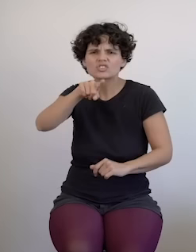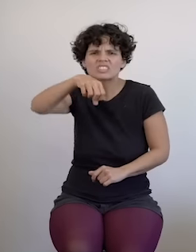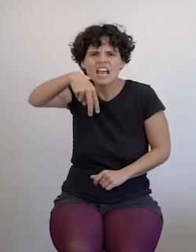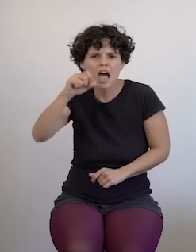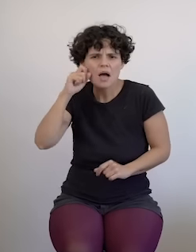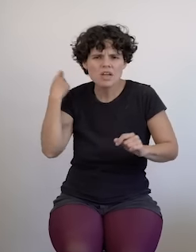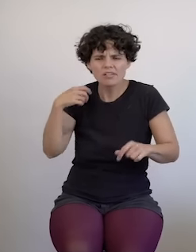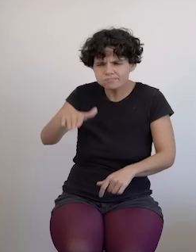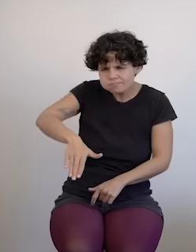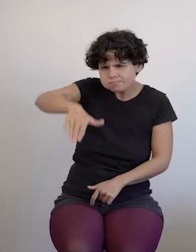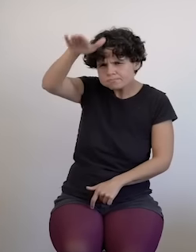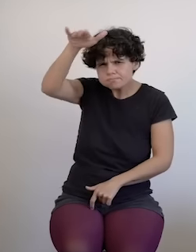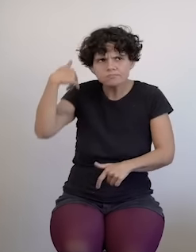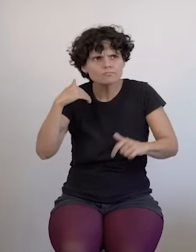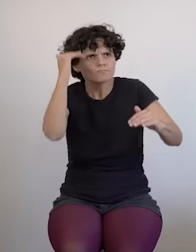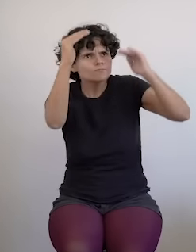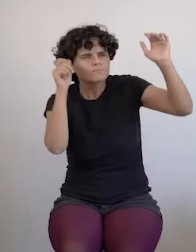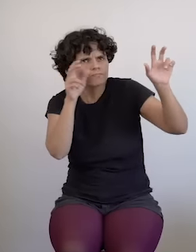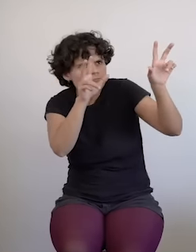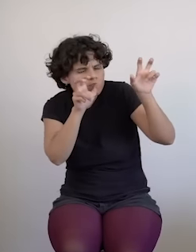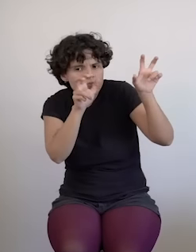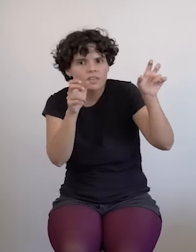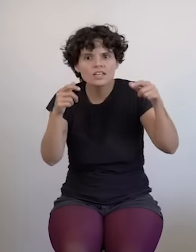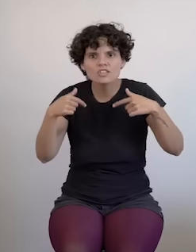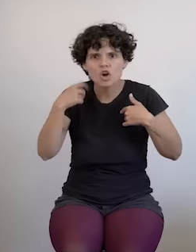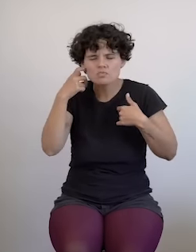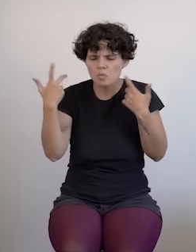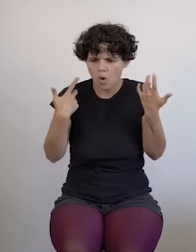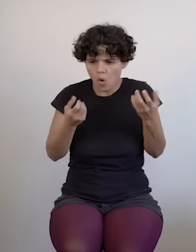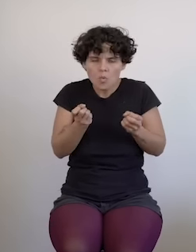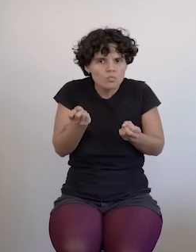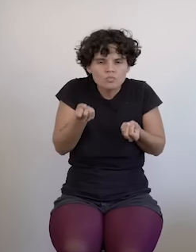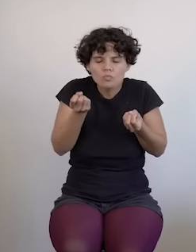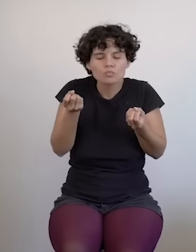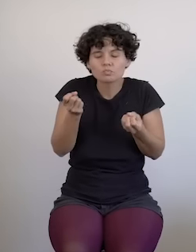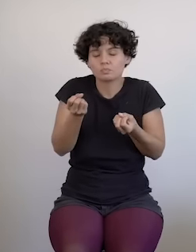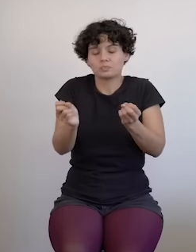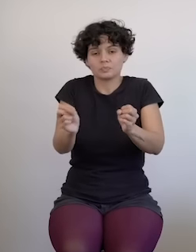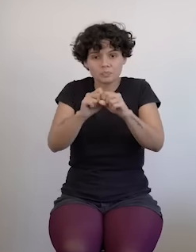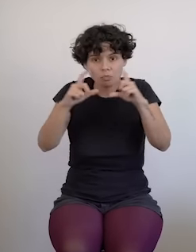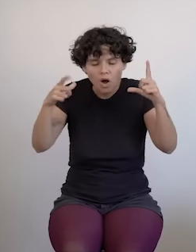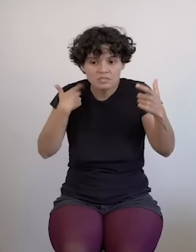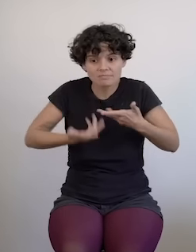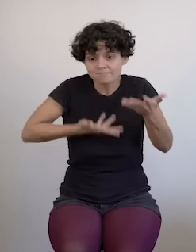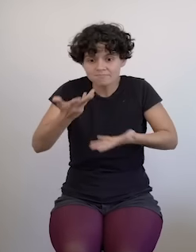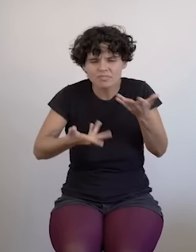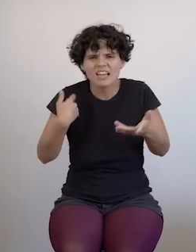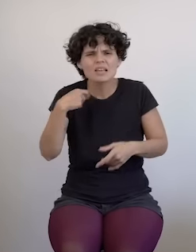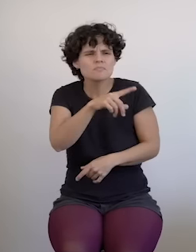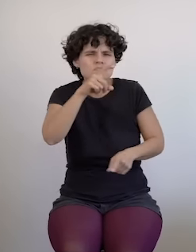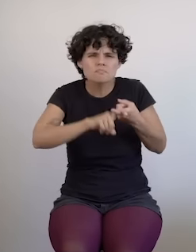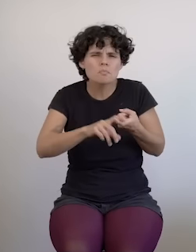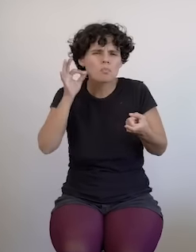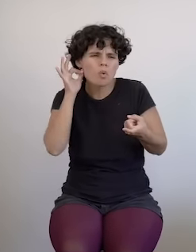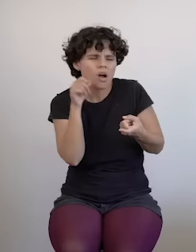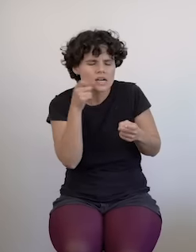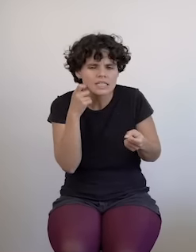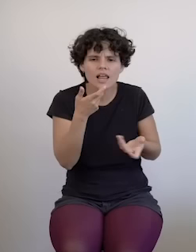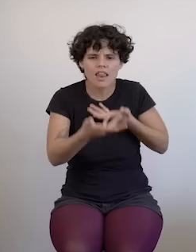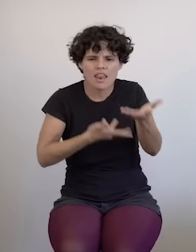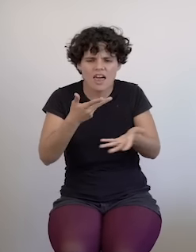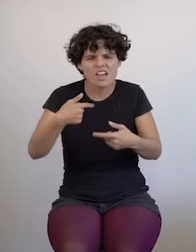está en la cárcel de menores, que siga con sus valores, que escucha a los mayores. ¿Cachai? Bah, me ponía esas rimas que salían en el momento y las grababa. Y